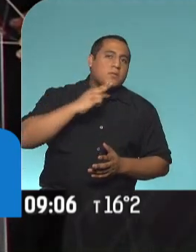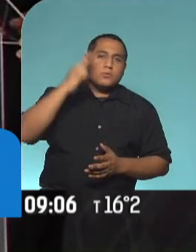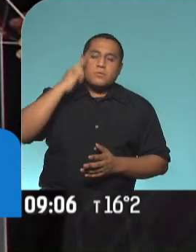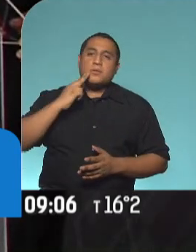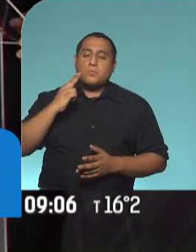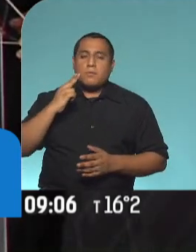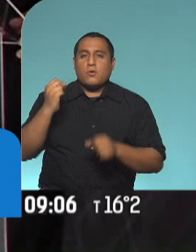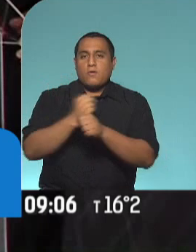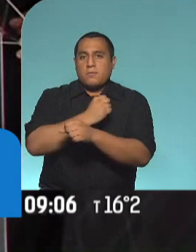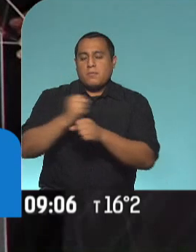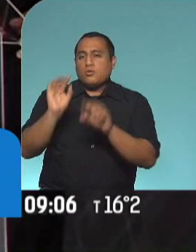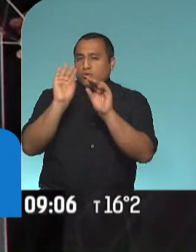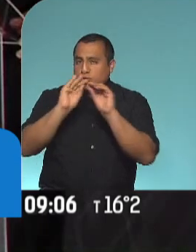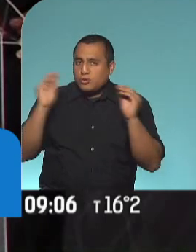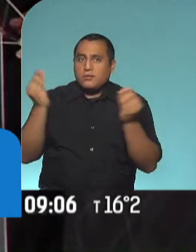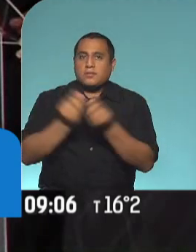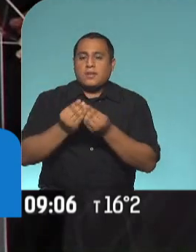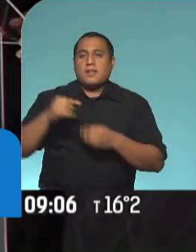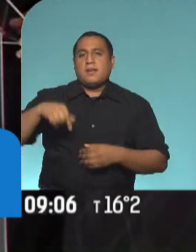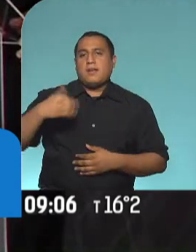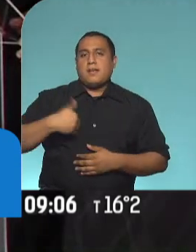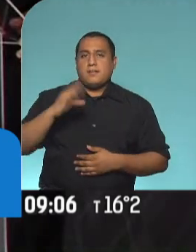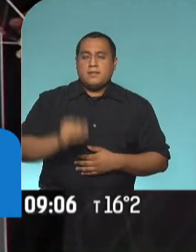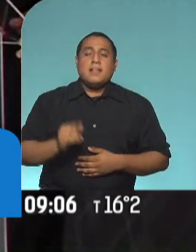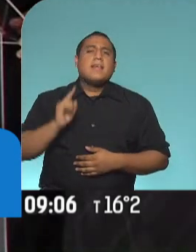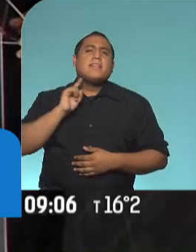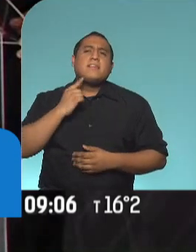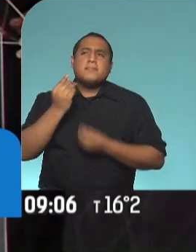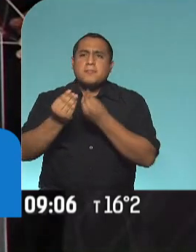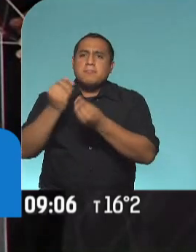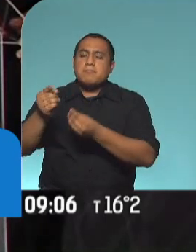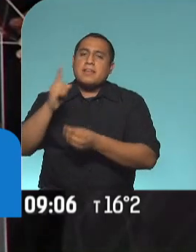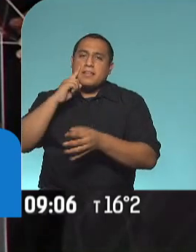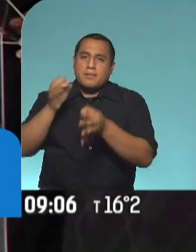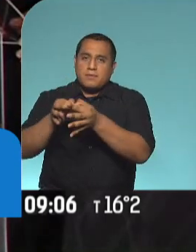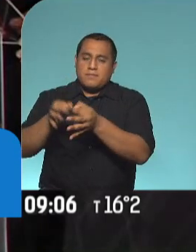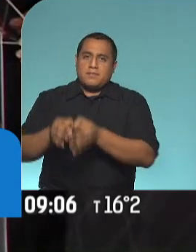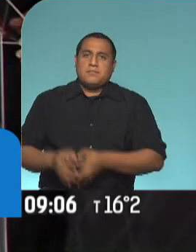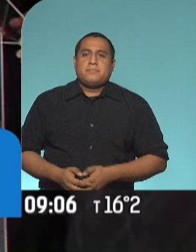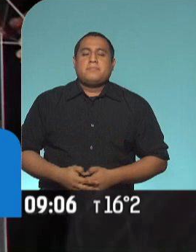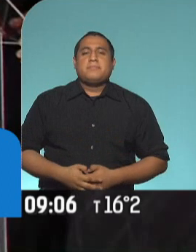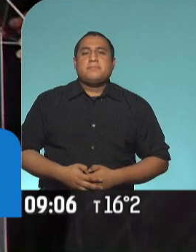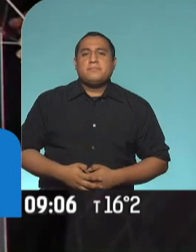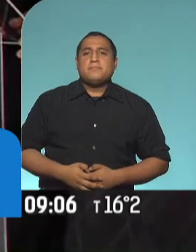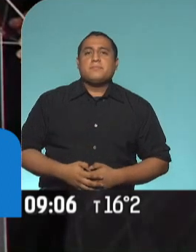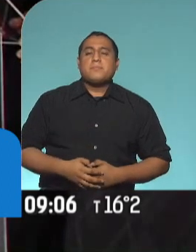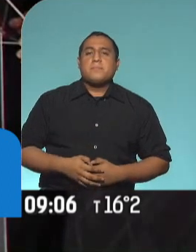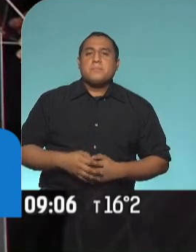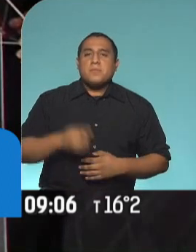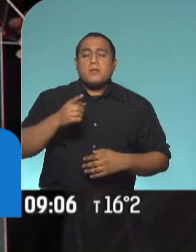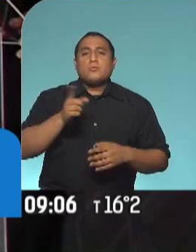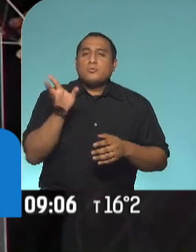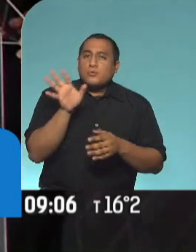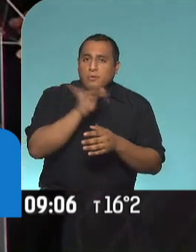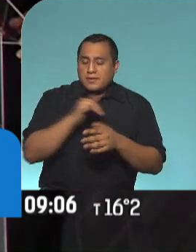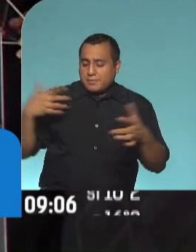1.018.999 casos confirmados totales tiene nuestro país, 13 de los cuales se encuentran en nuestras Islas Malvinas. El promedio de casos diarios